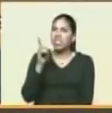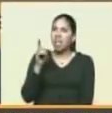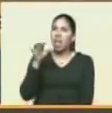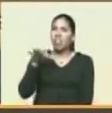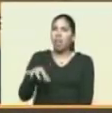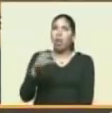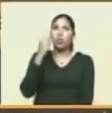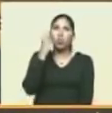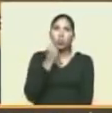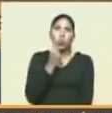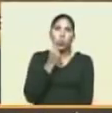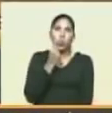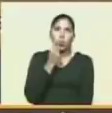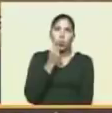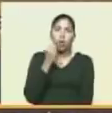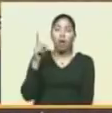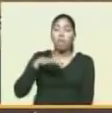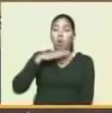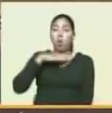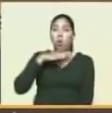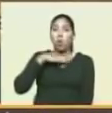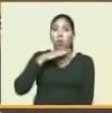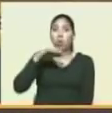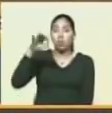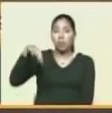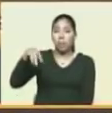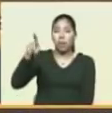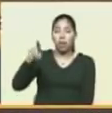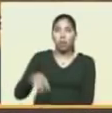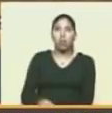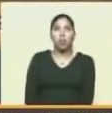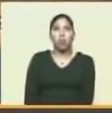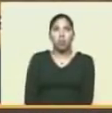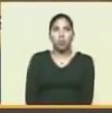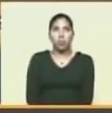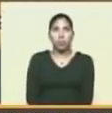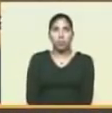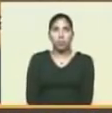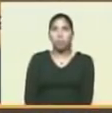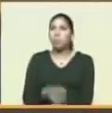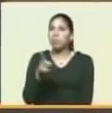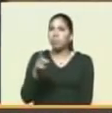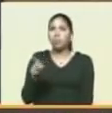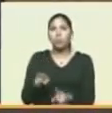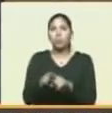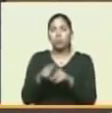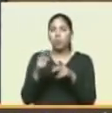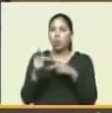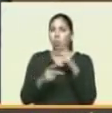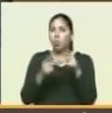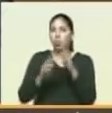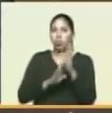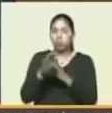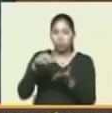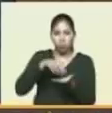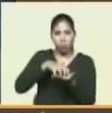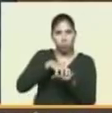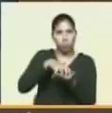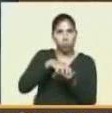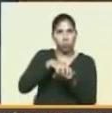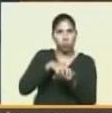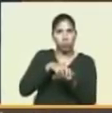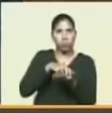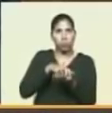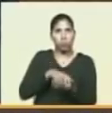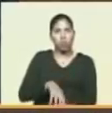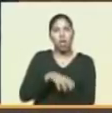exceso. Y eso genera un producto gelatinoso que cuesta bastante caro, el agar, que me